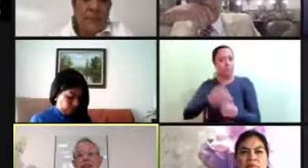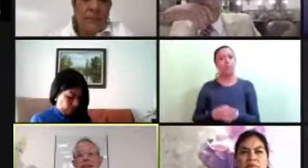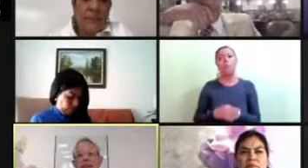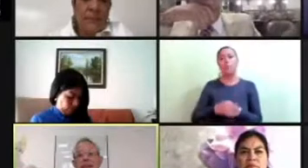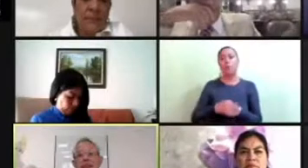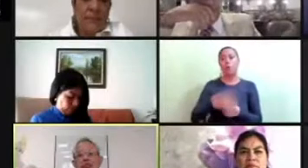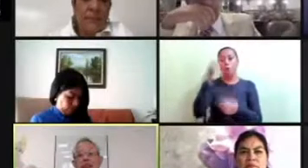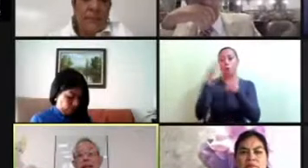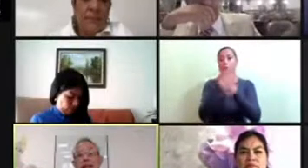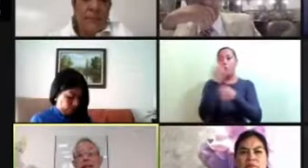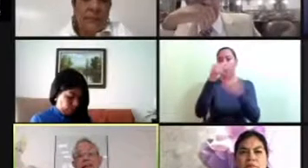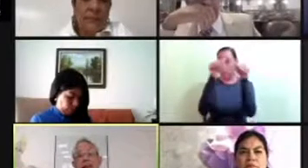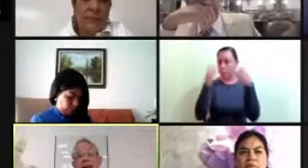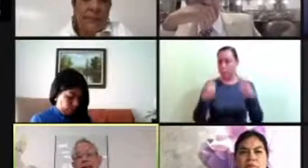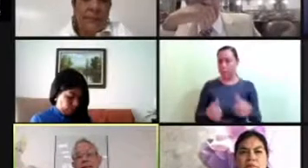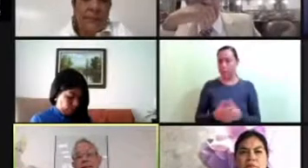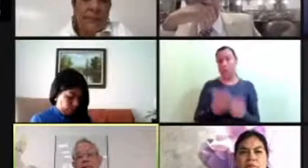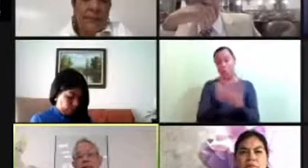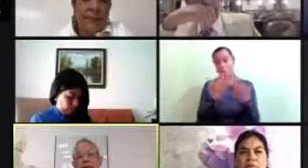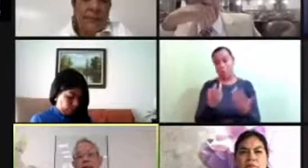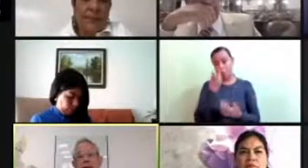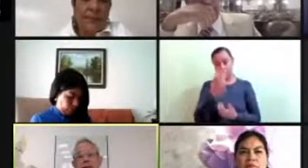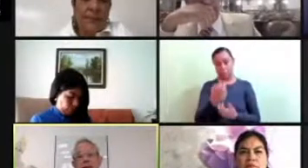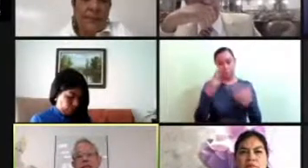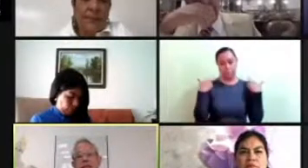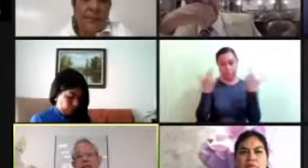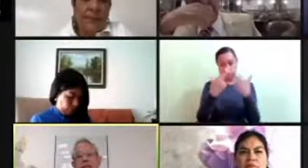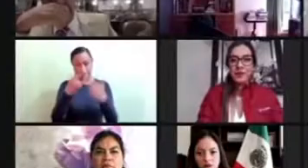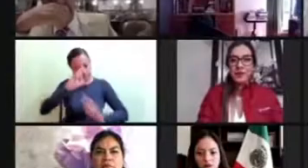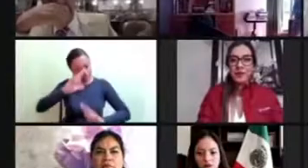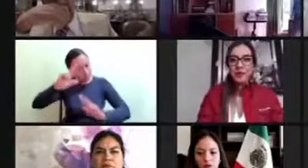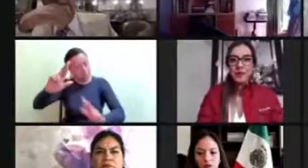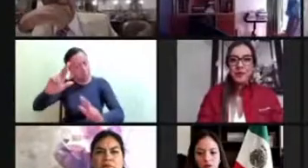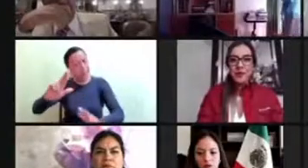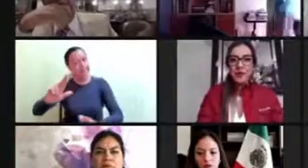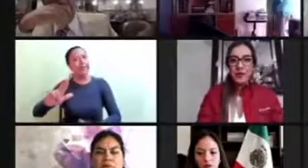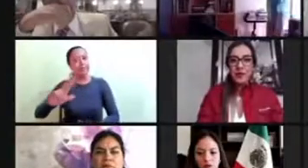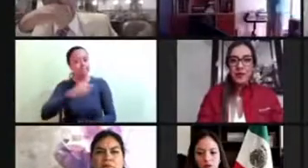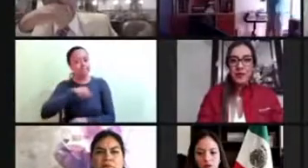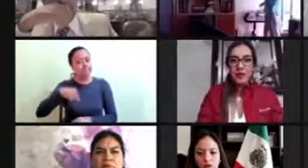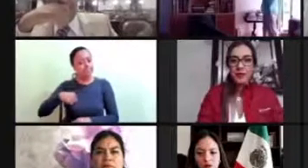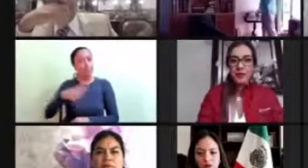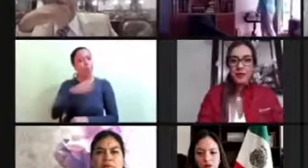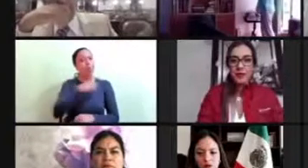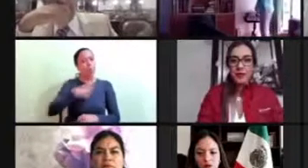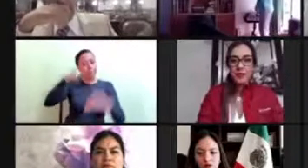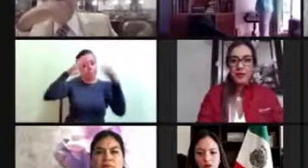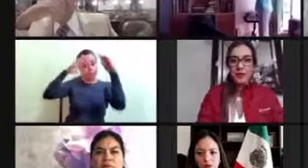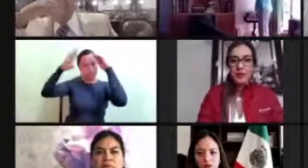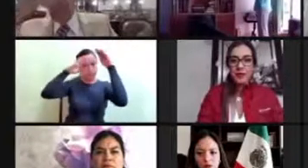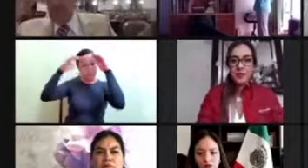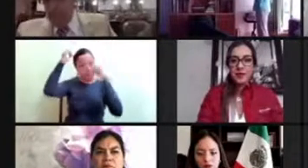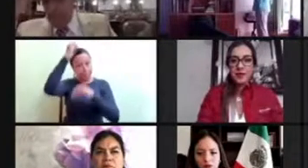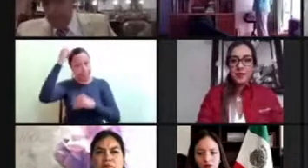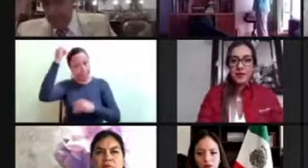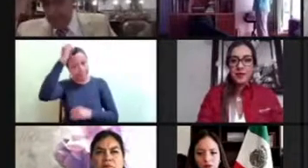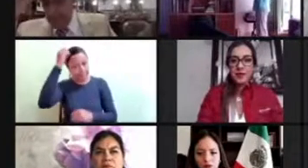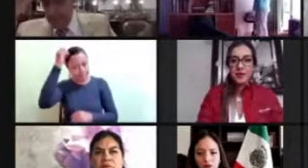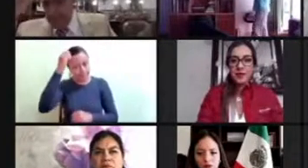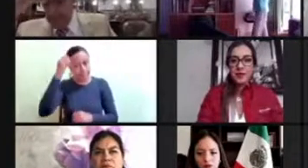acto solemne nos obliga a reflexionar nuestra relación con las artes y la cultura.